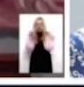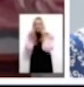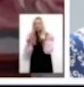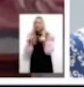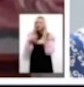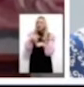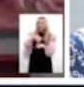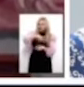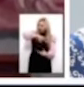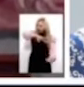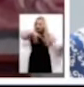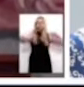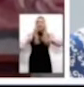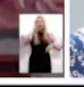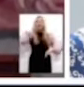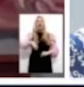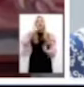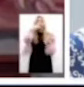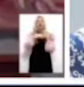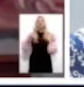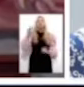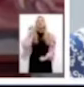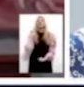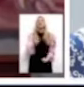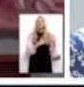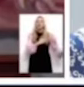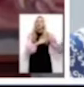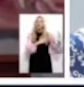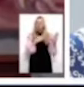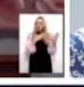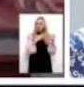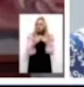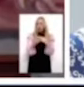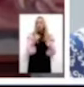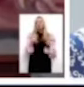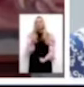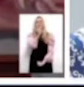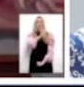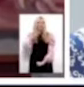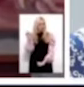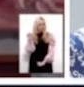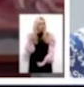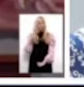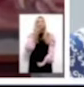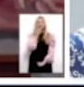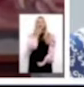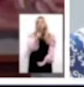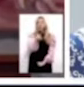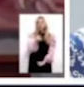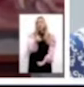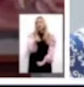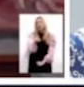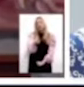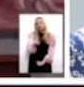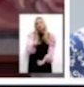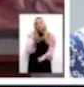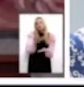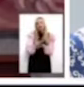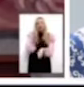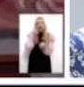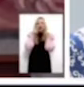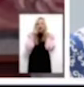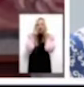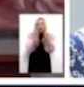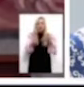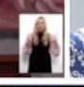Justicia. Entonces, eso nos llegó el lunes. Yo, como presidenta de la mesa directiva, en cuanto recibí